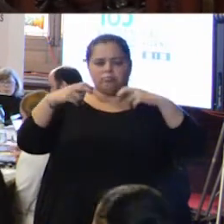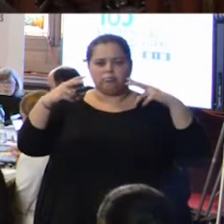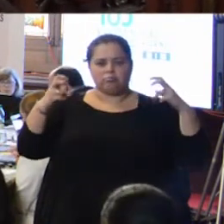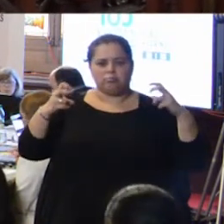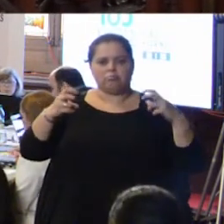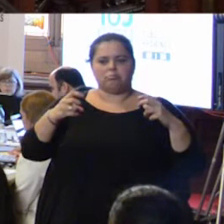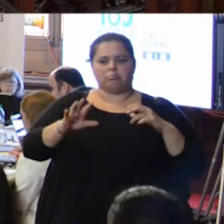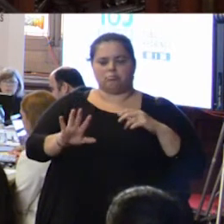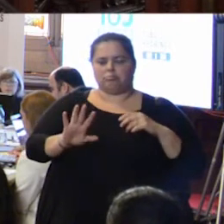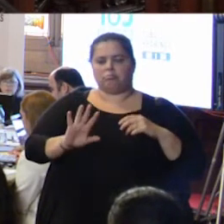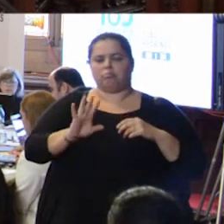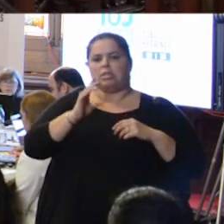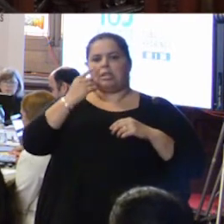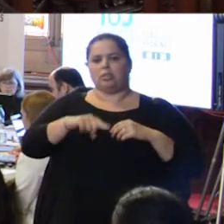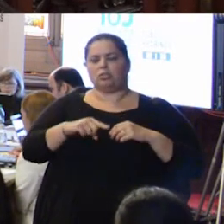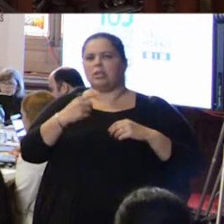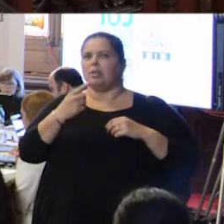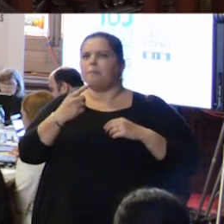Matuzagaratí en Darién, mediante resolución